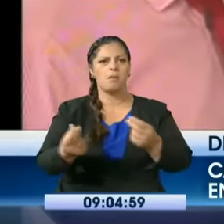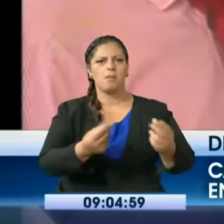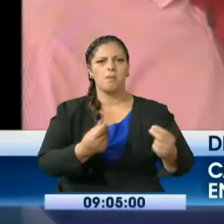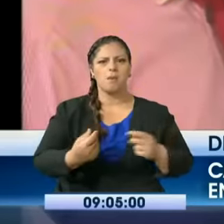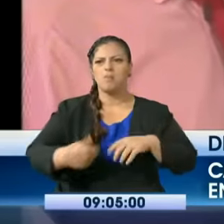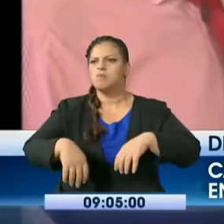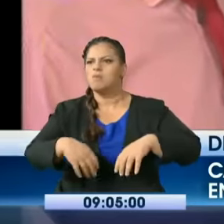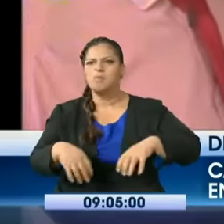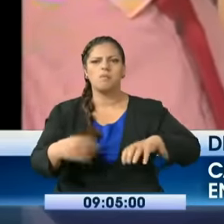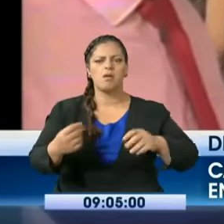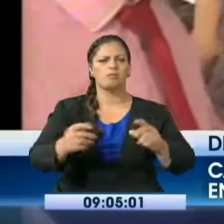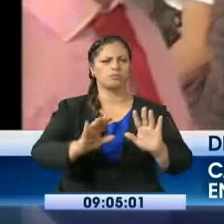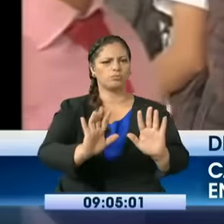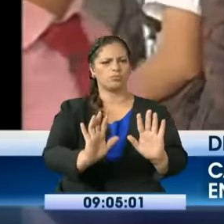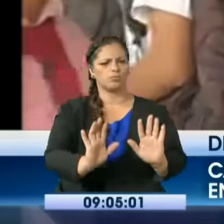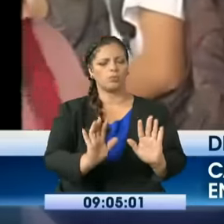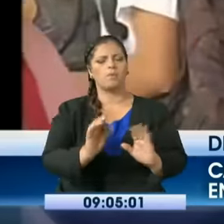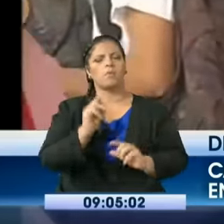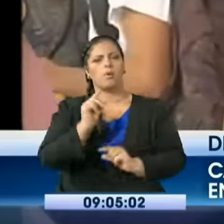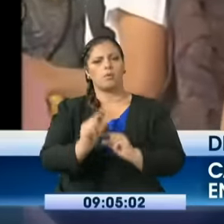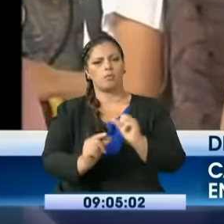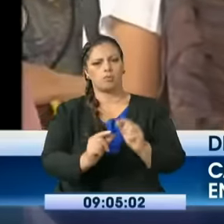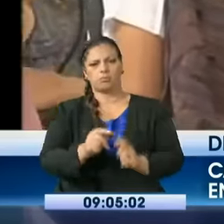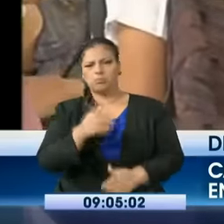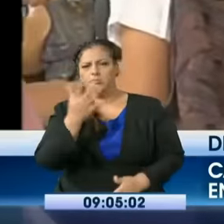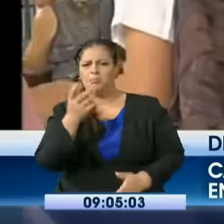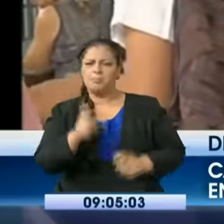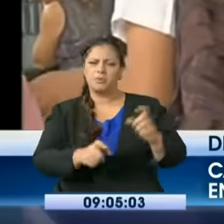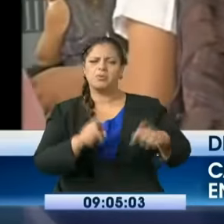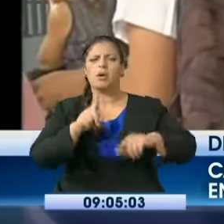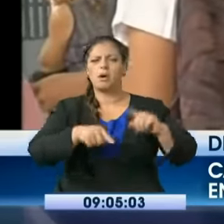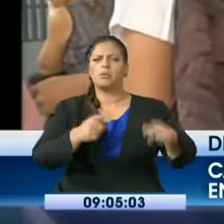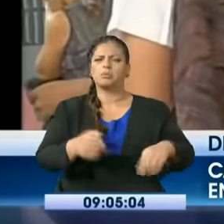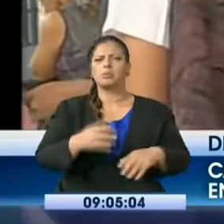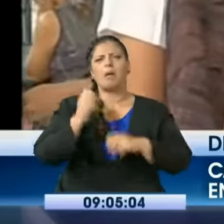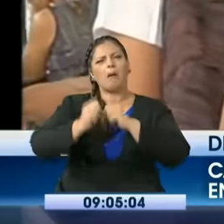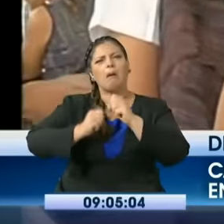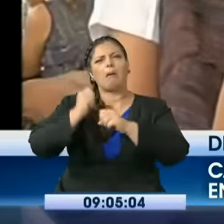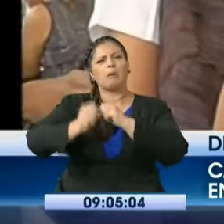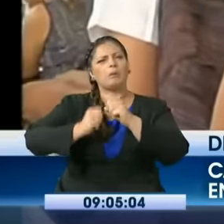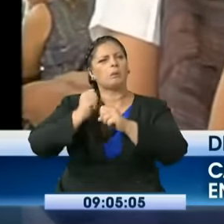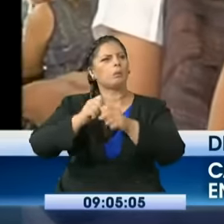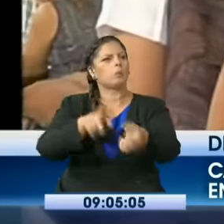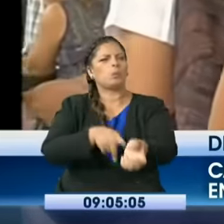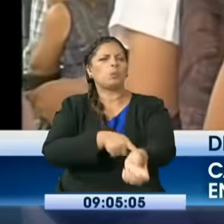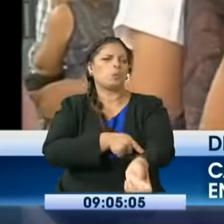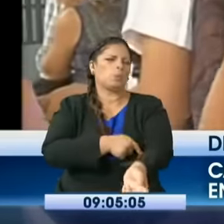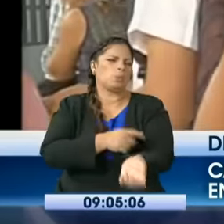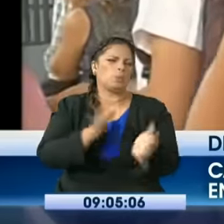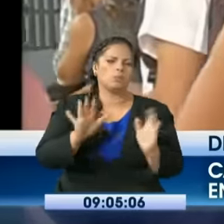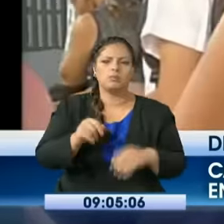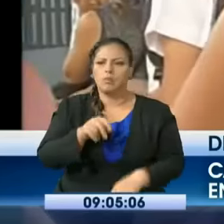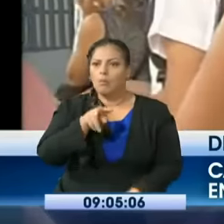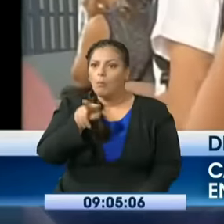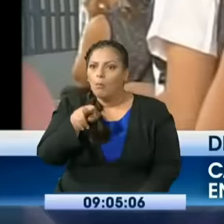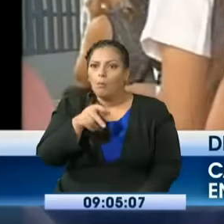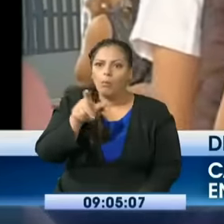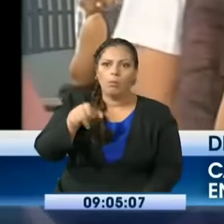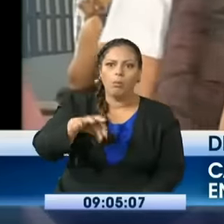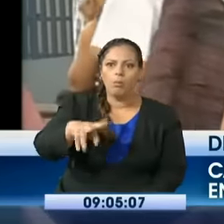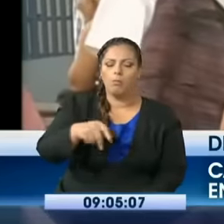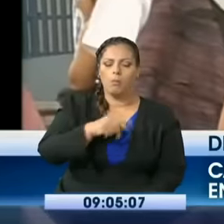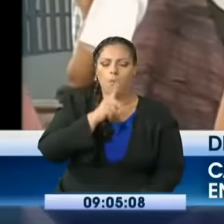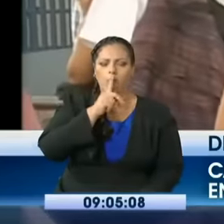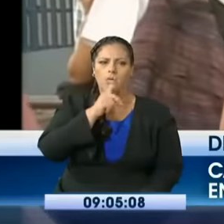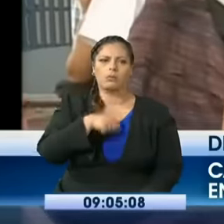podemos tener un cambio cultural, pero trabajamos en ello con la responsabilidad que nos conoce la ciudadanía, pues con